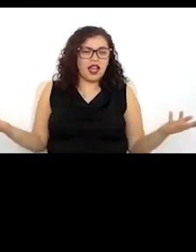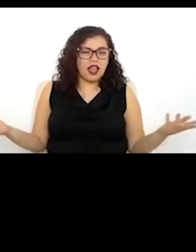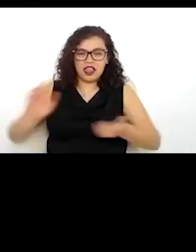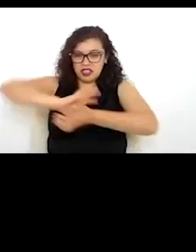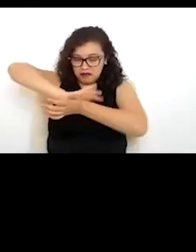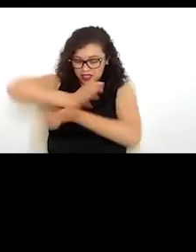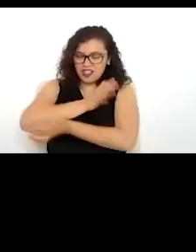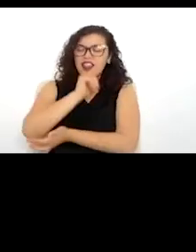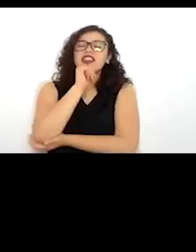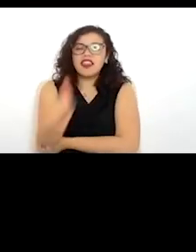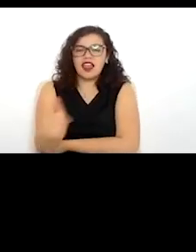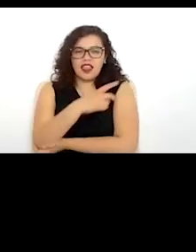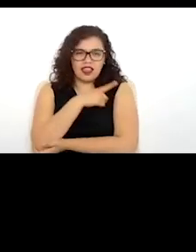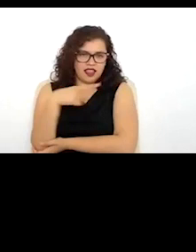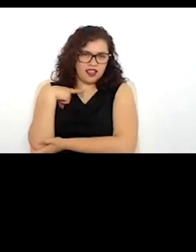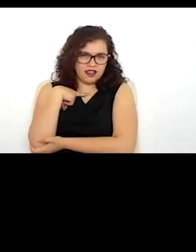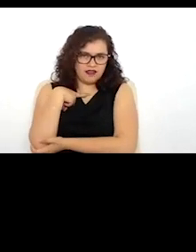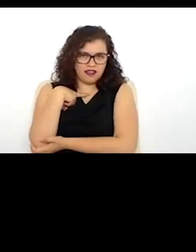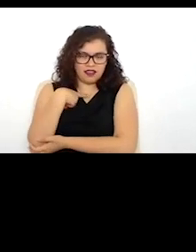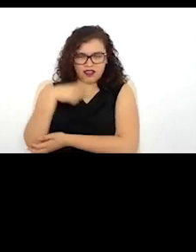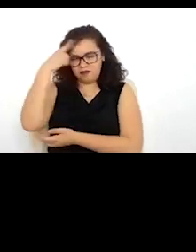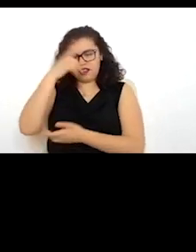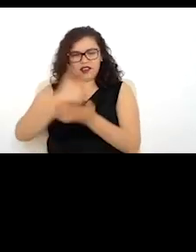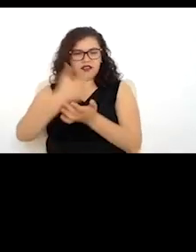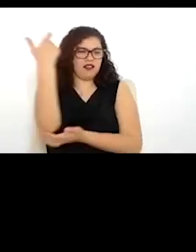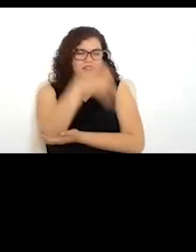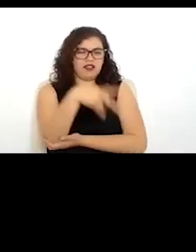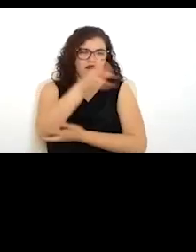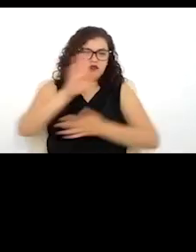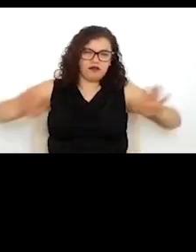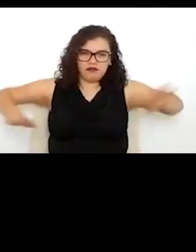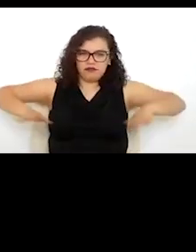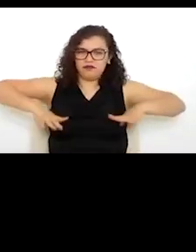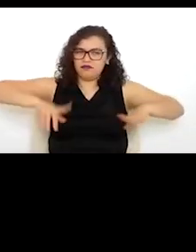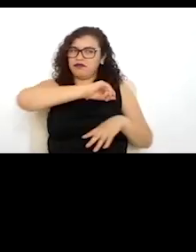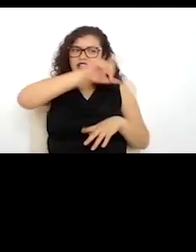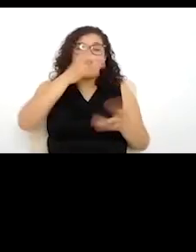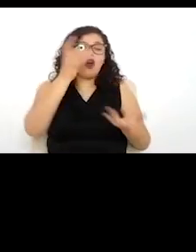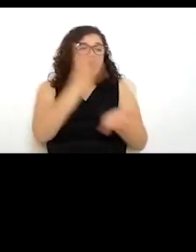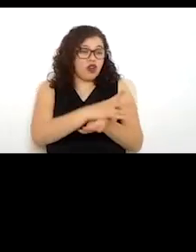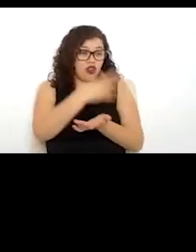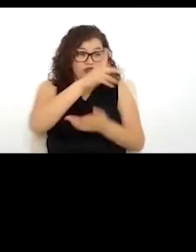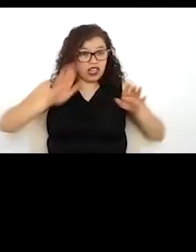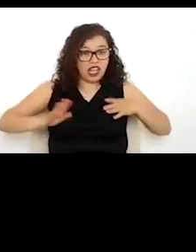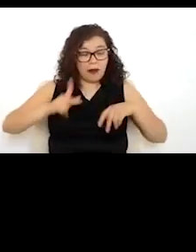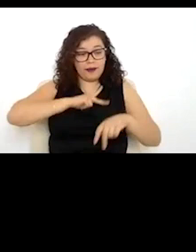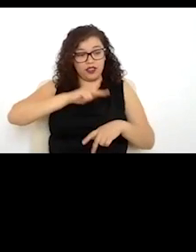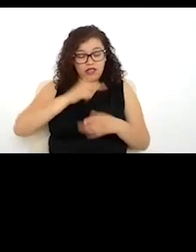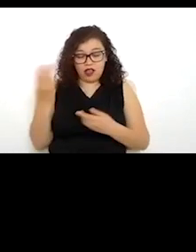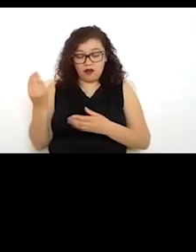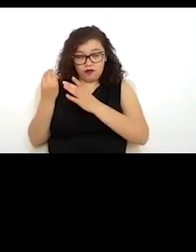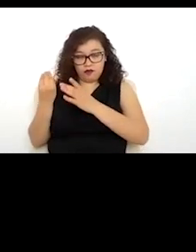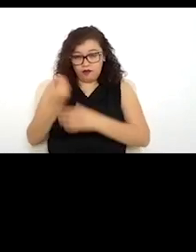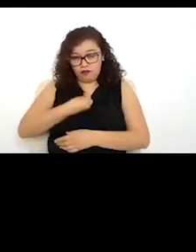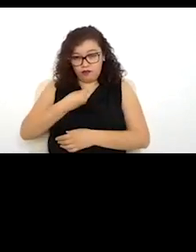de discriminación en la elección del salario más que las propias aptitudes profesionales. No puede ningún